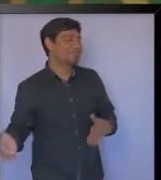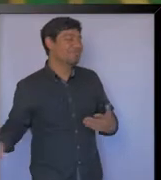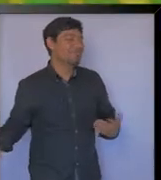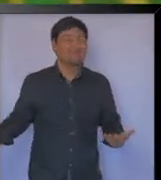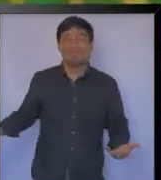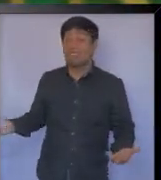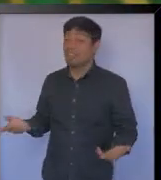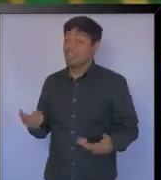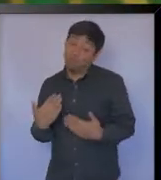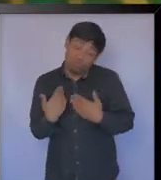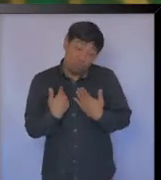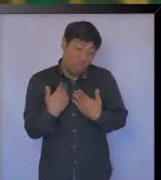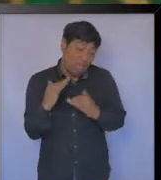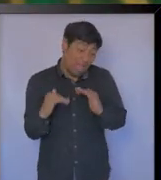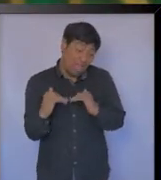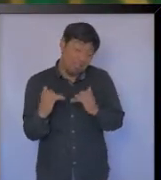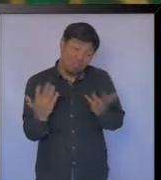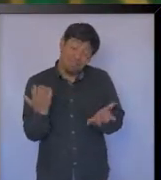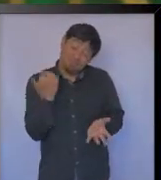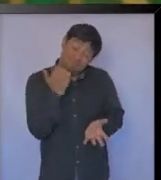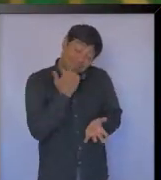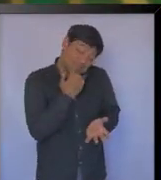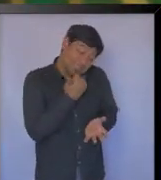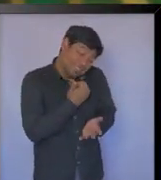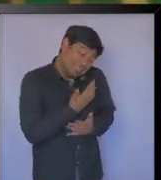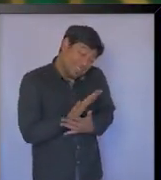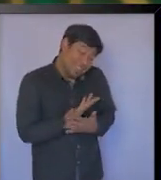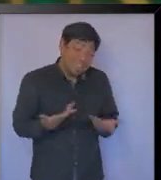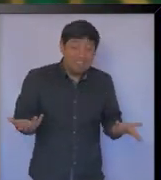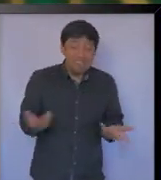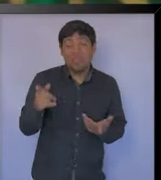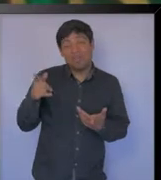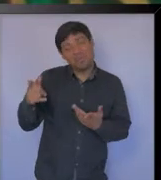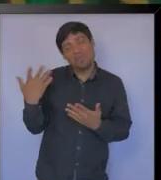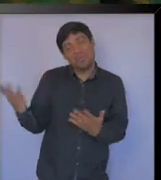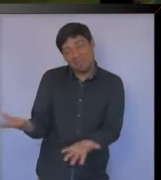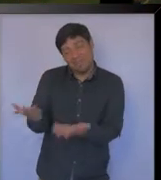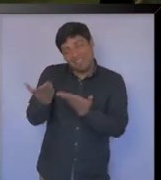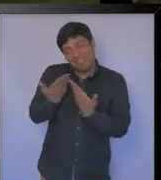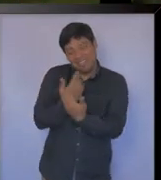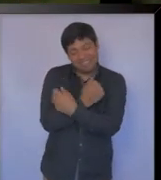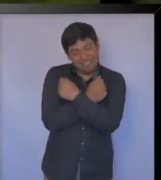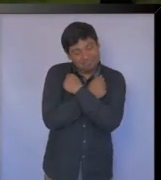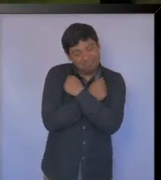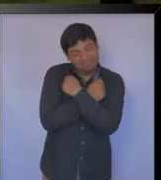Con mis defectos me llenaste de ternura.